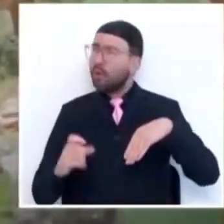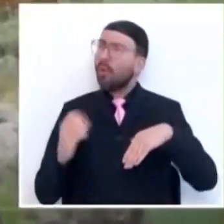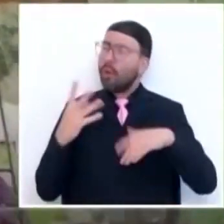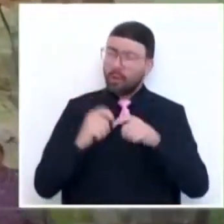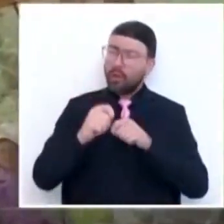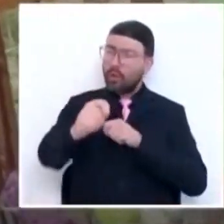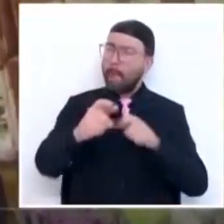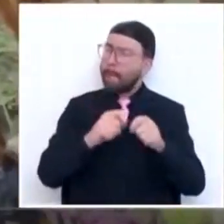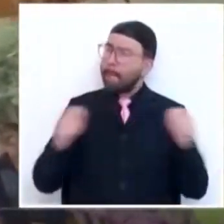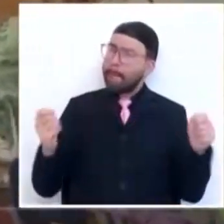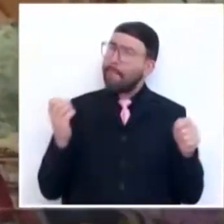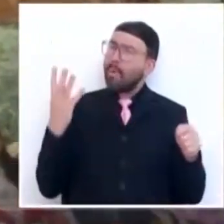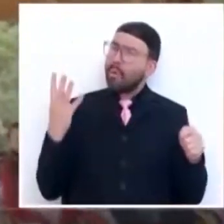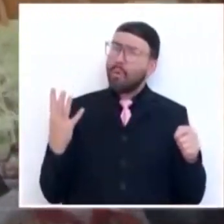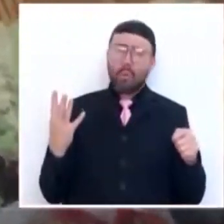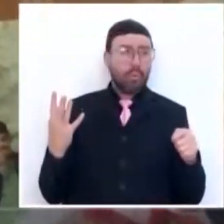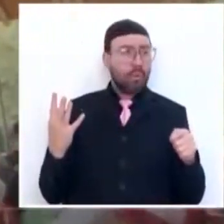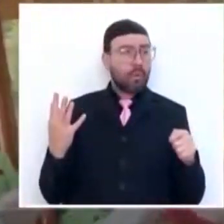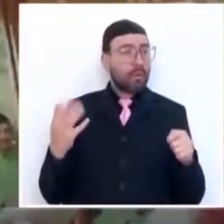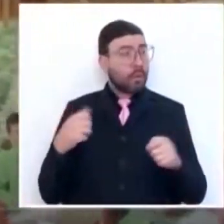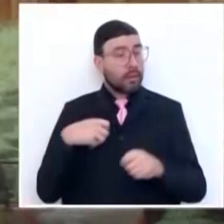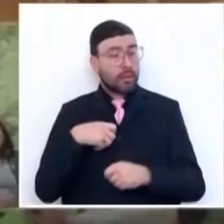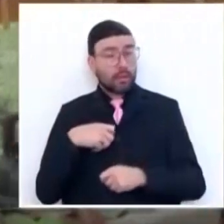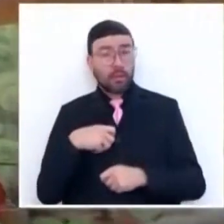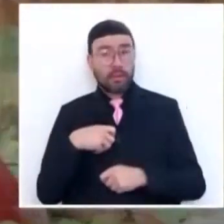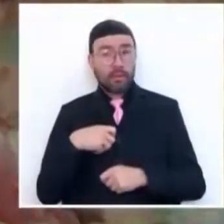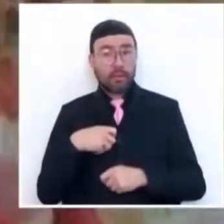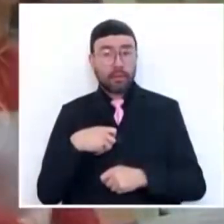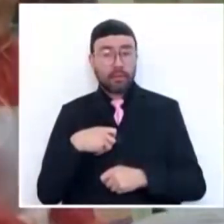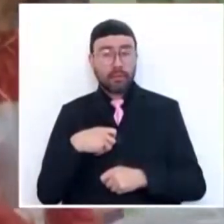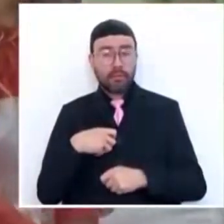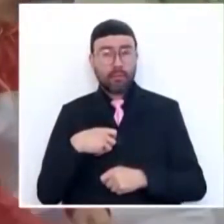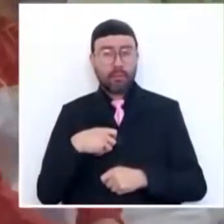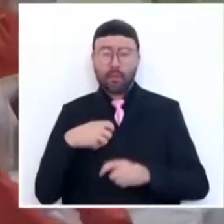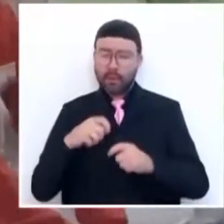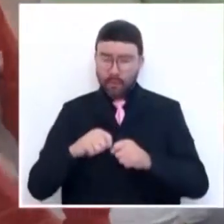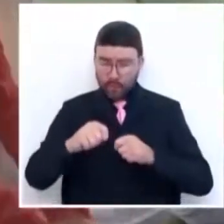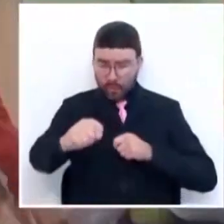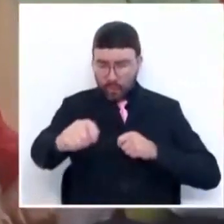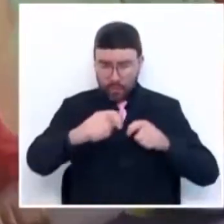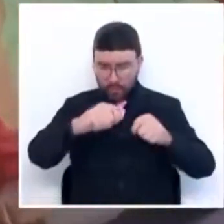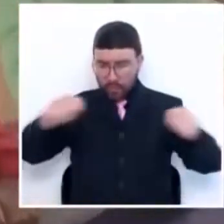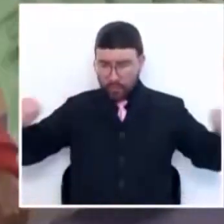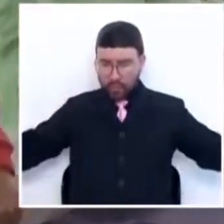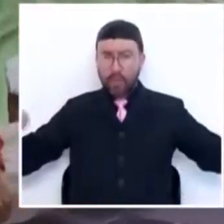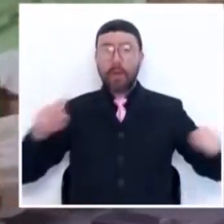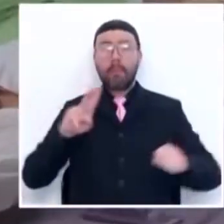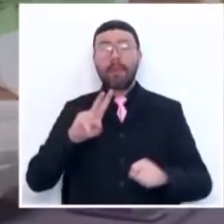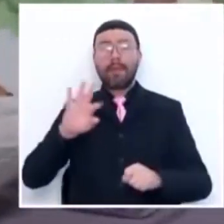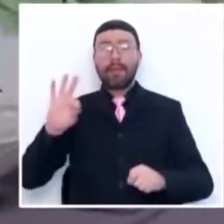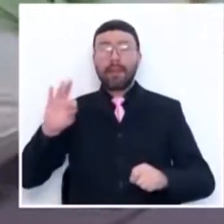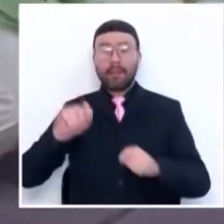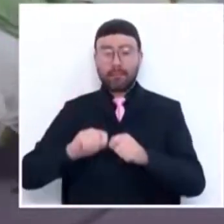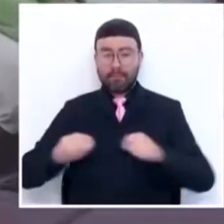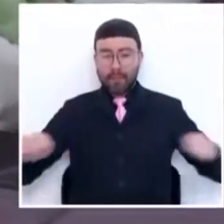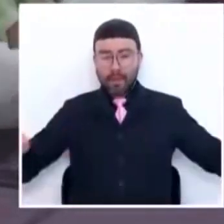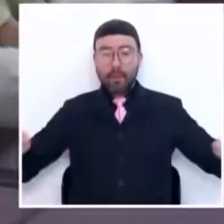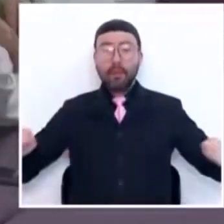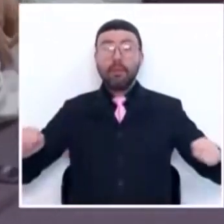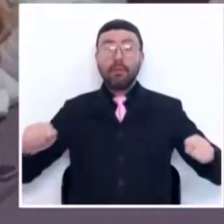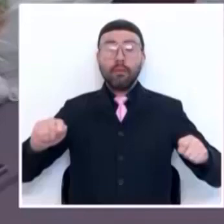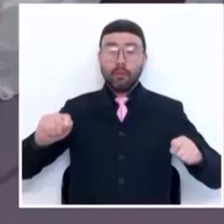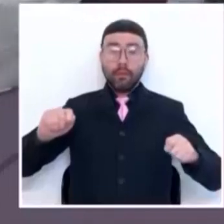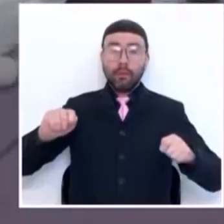maestro? Tiene un diámetro de 23 metros, una altura libre en